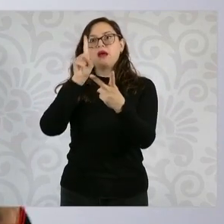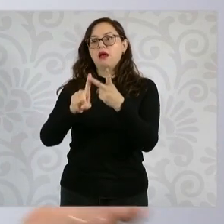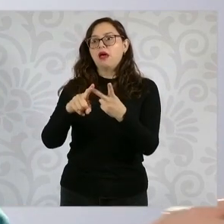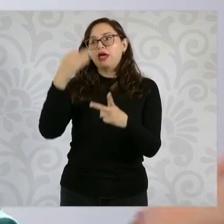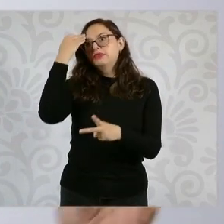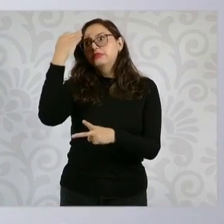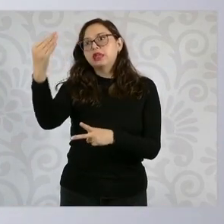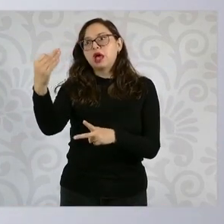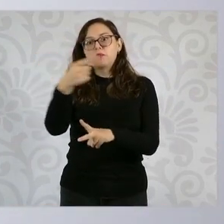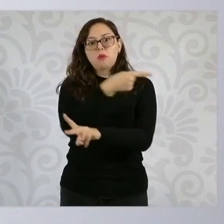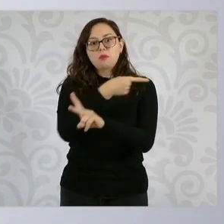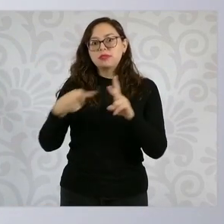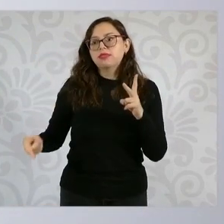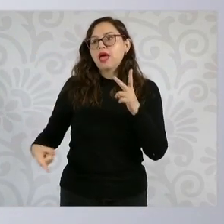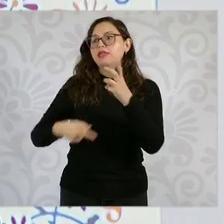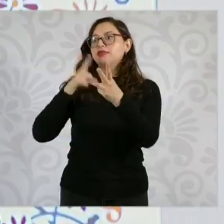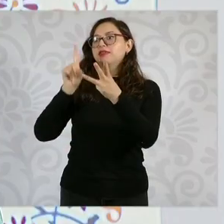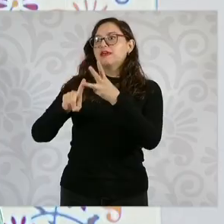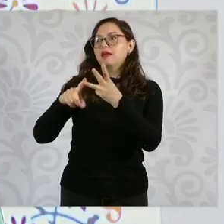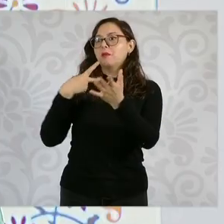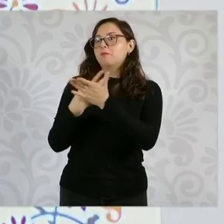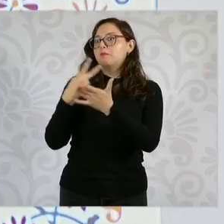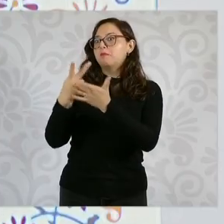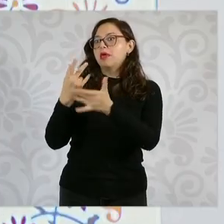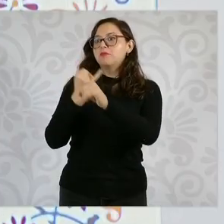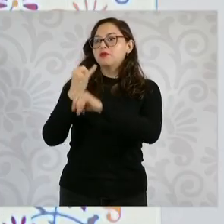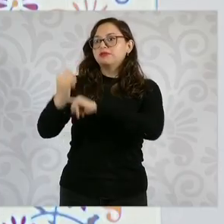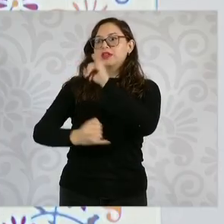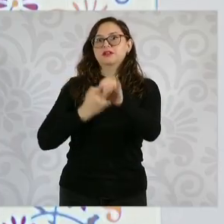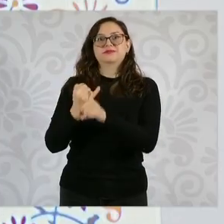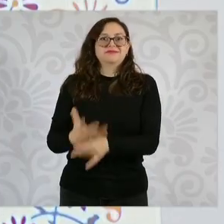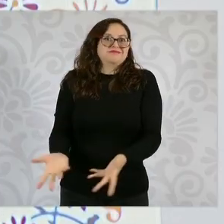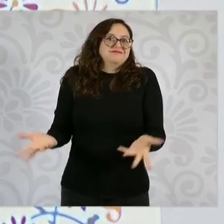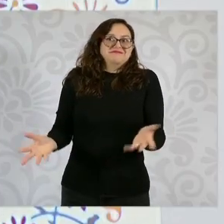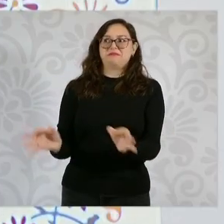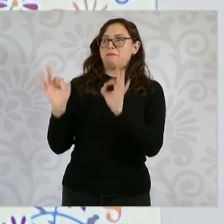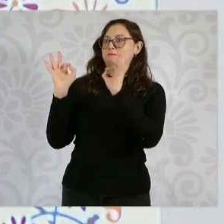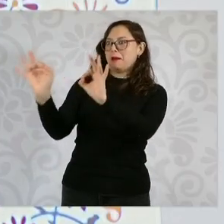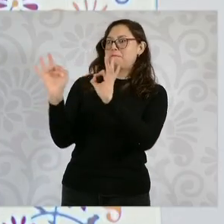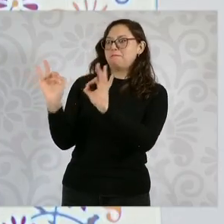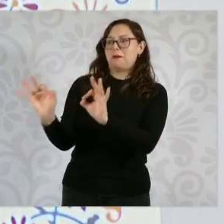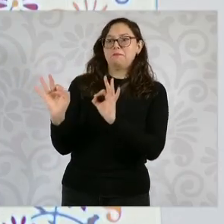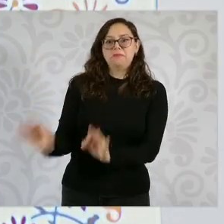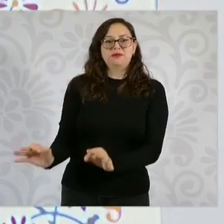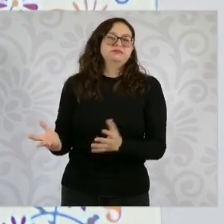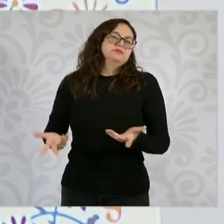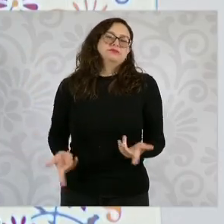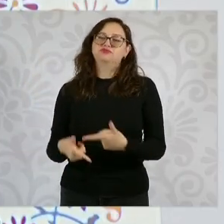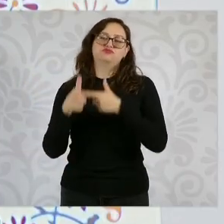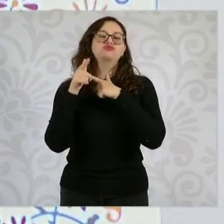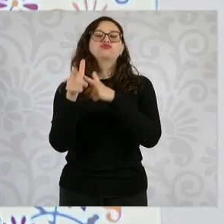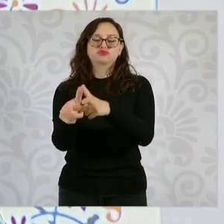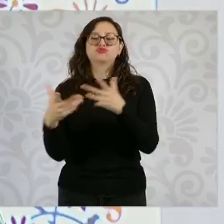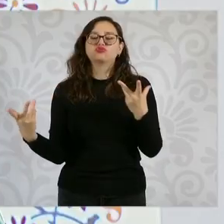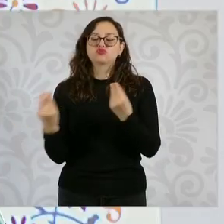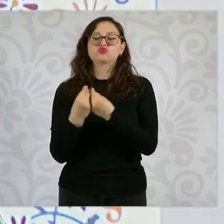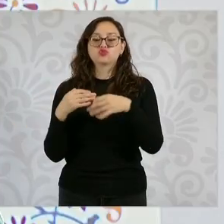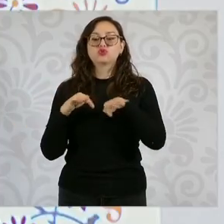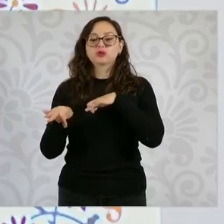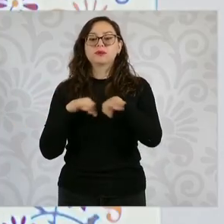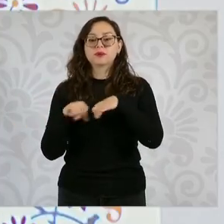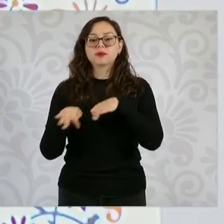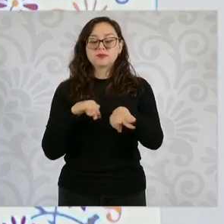y recibe premios internacionales de las construcciones más bellas. Entonces, se va a seguir trabajando en ambos sentidos. Por